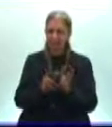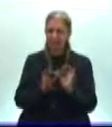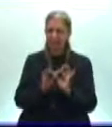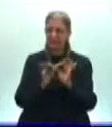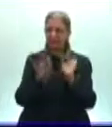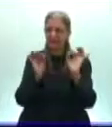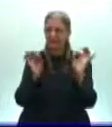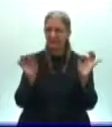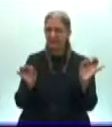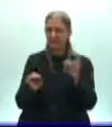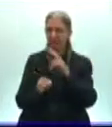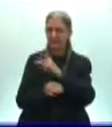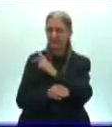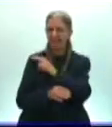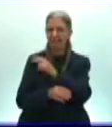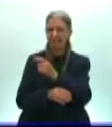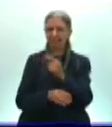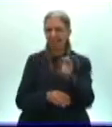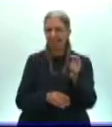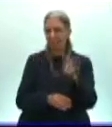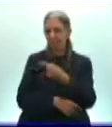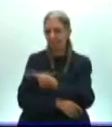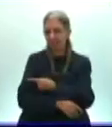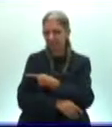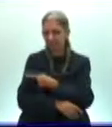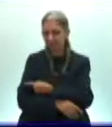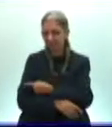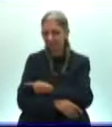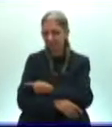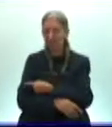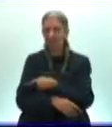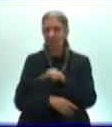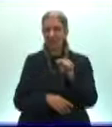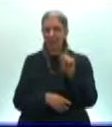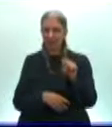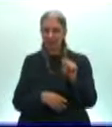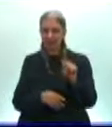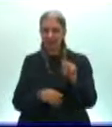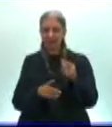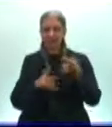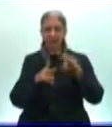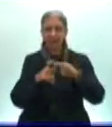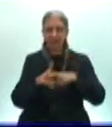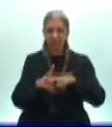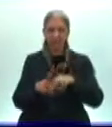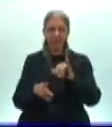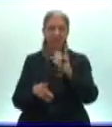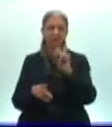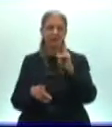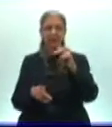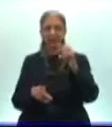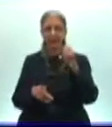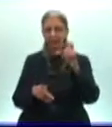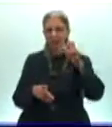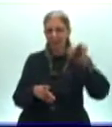de maestros primarios que en la escuela primaria, cuando se resuelve una inecuación,